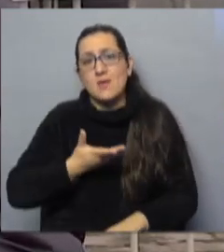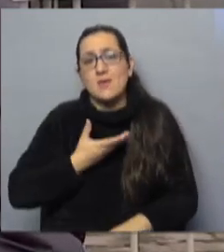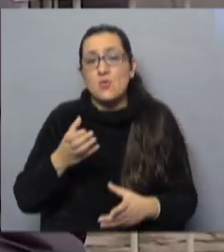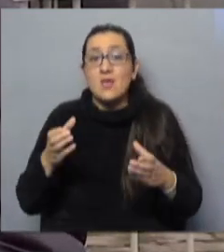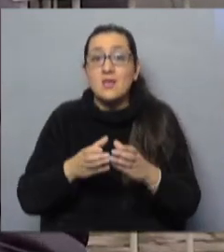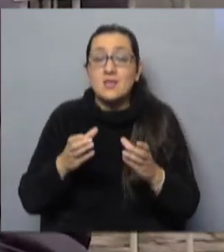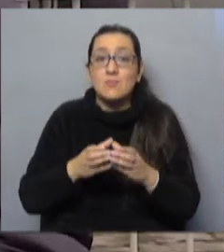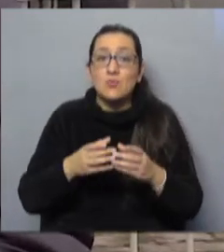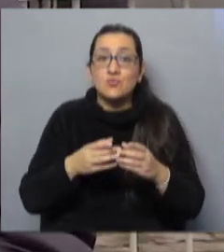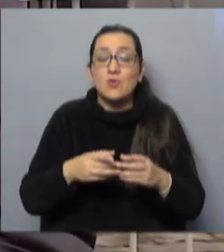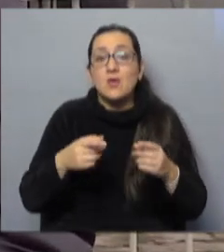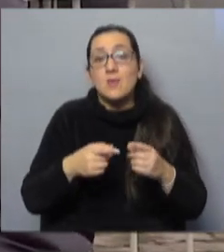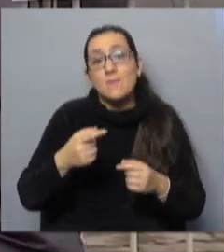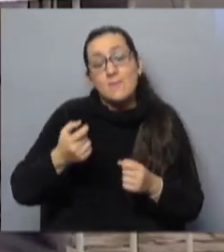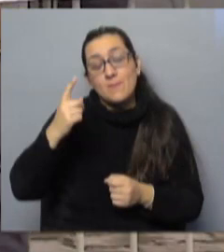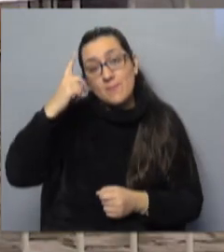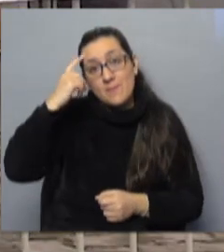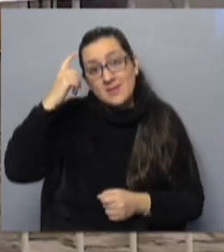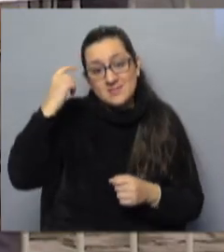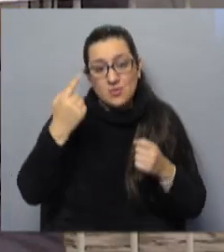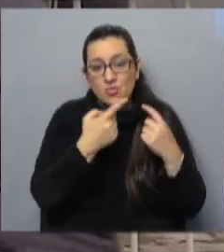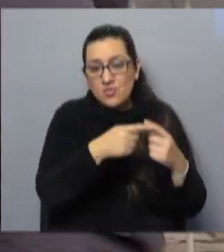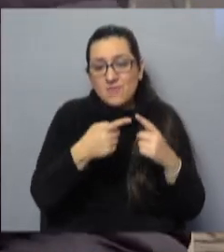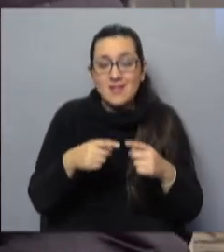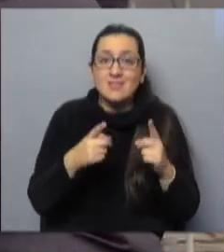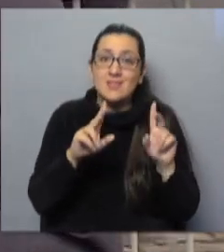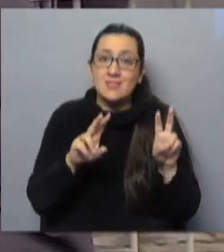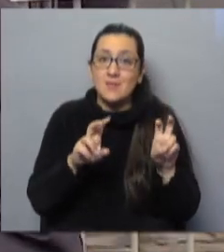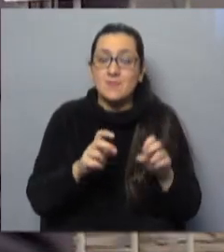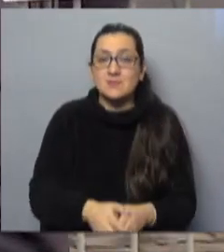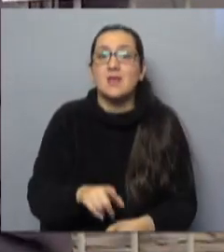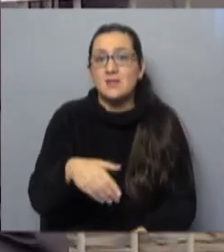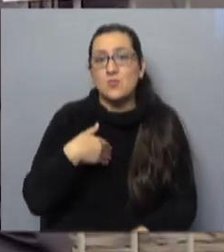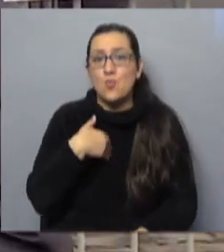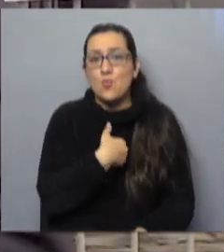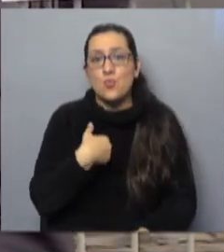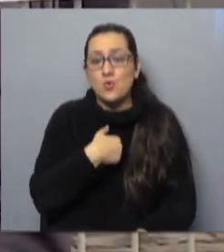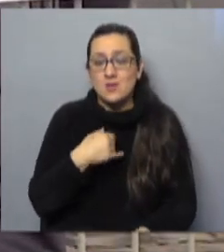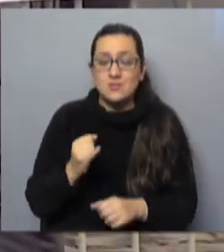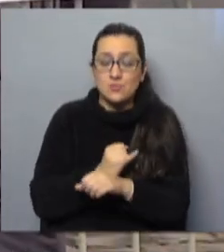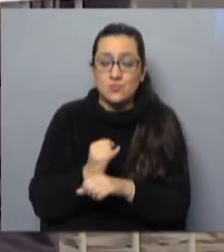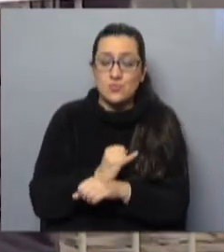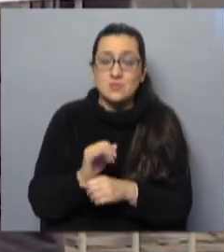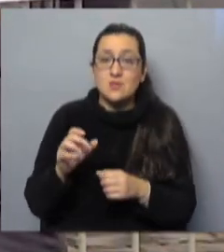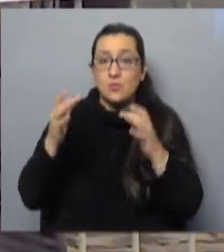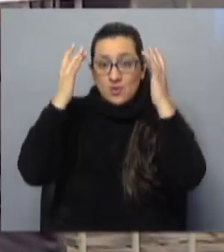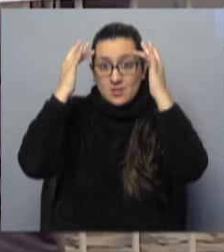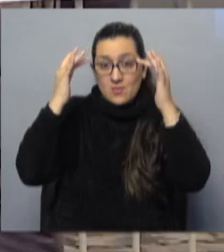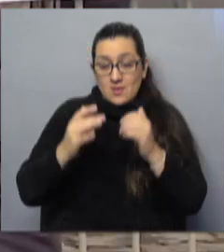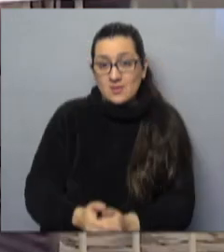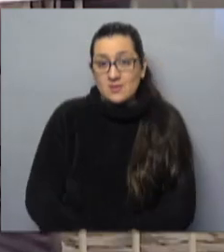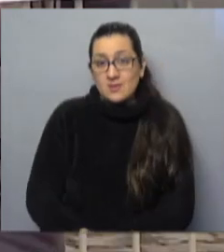multidisciplinarios para justamente trabajar estos temas si el equipo multidisciplinario tiene un rol en lo que son las instituciones educativas en cualquiera de sus niveles